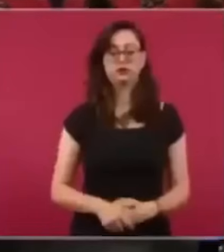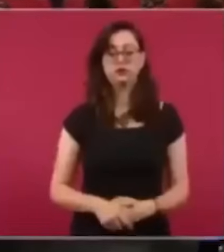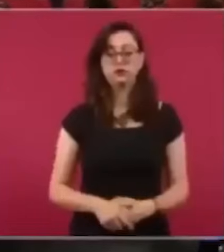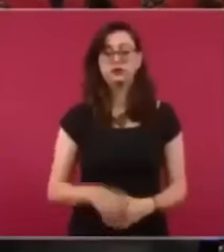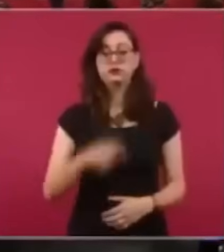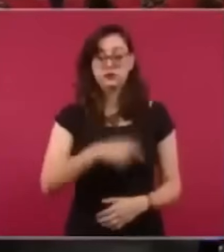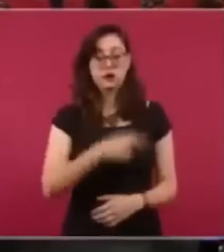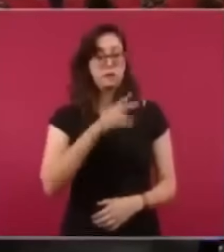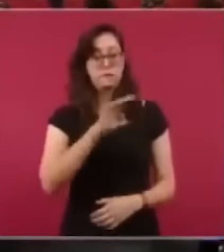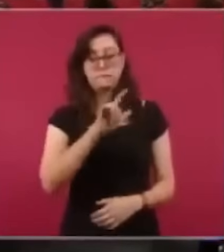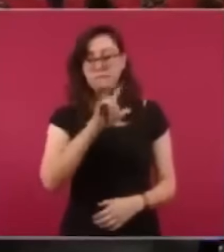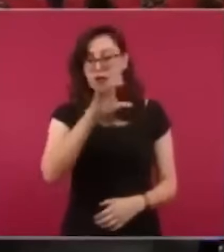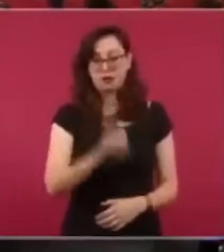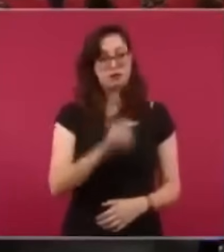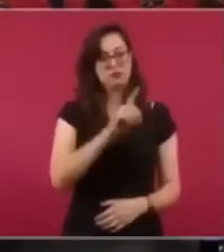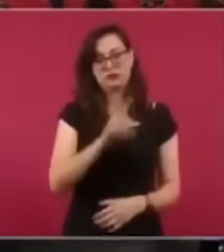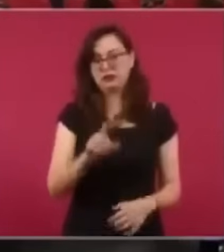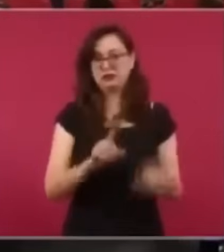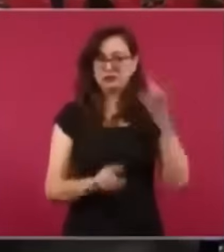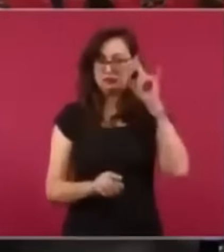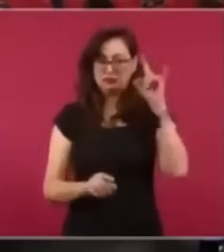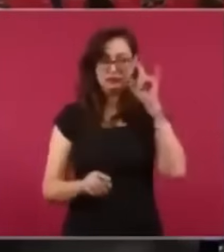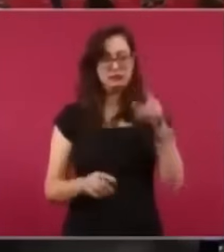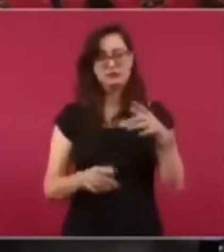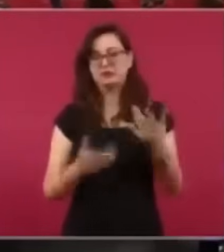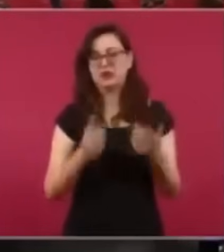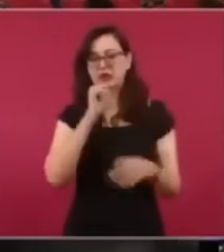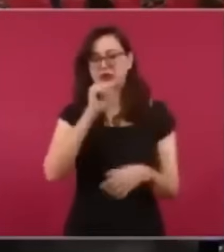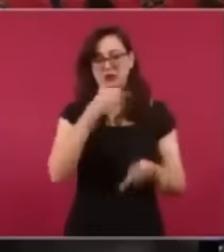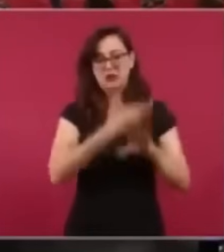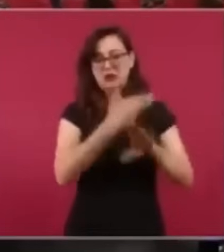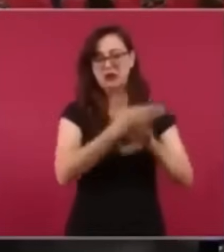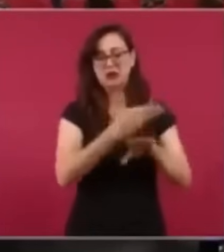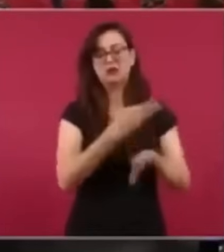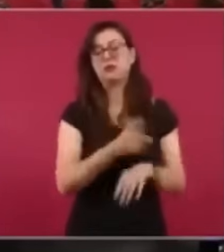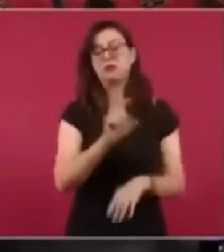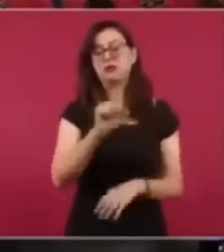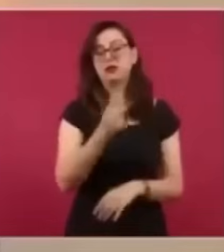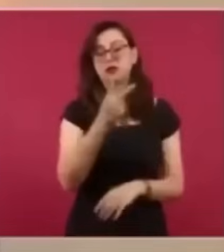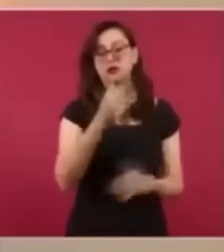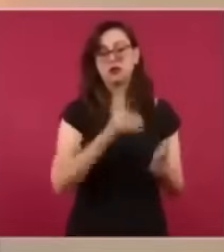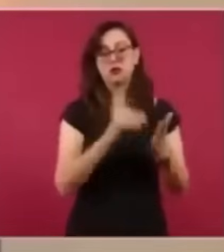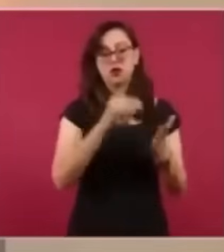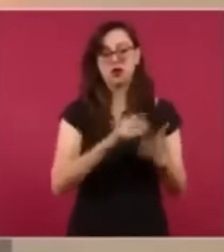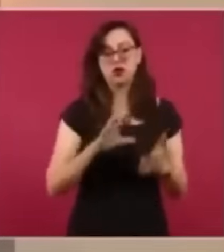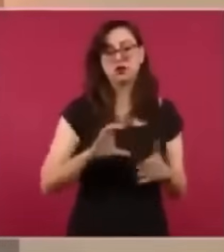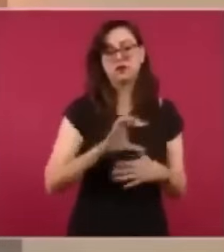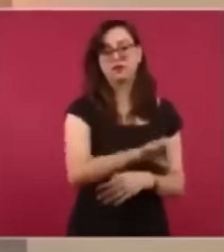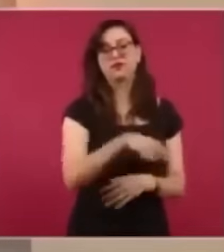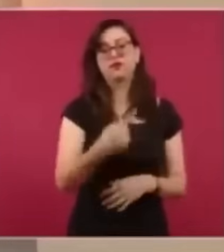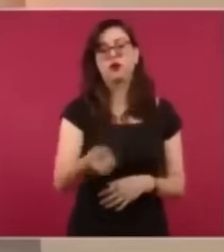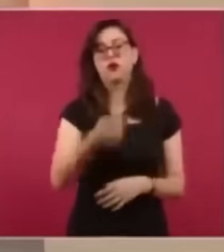sigue igual, 22 millones. Rafael Cardona, el cristalazo,